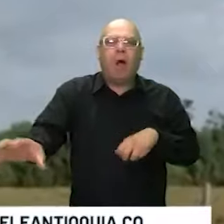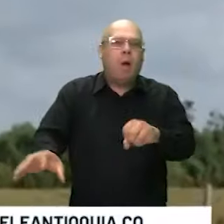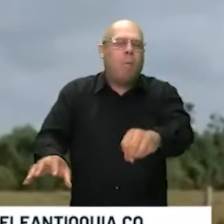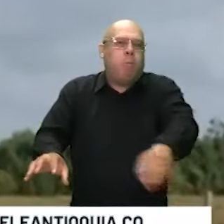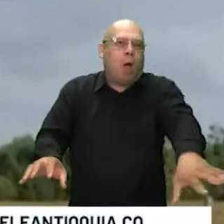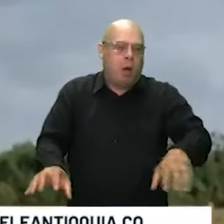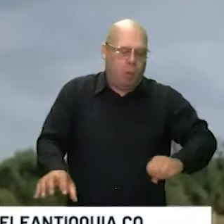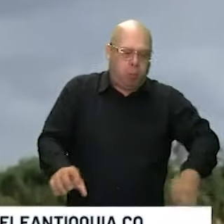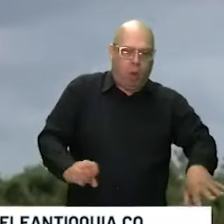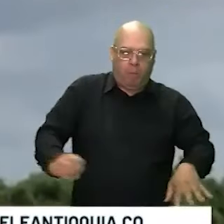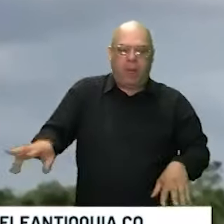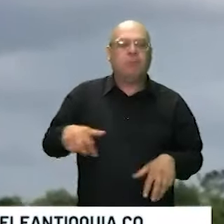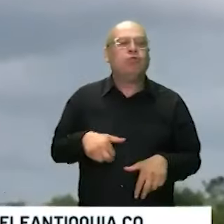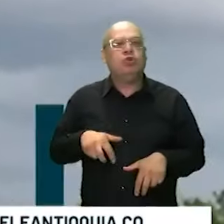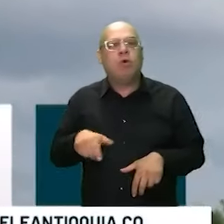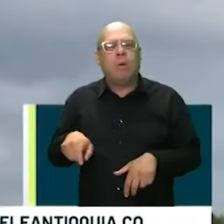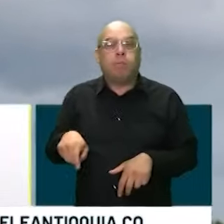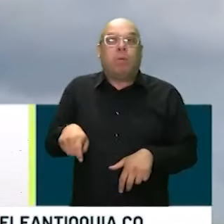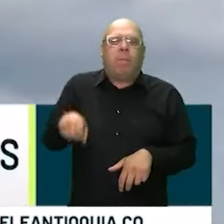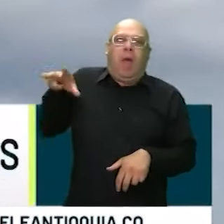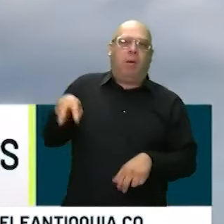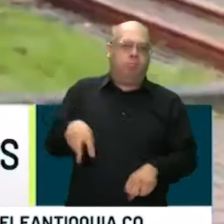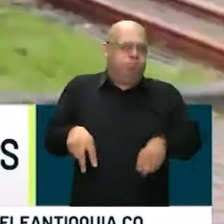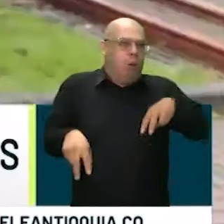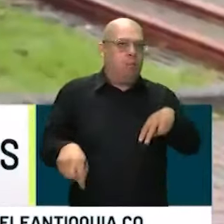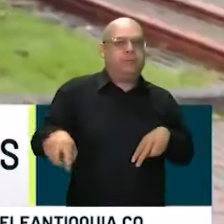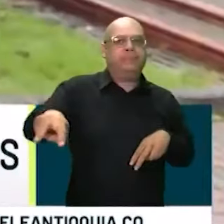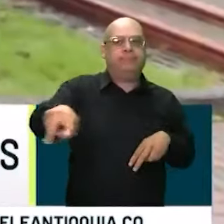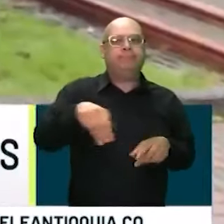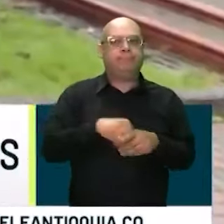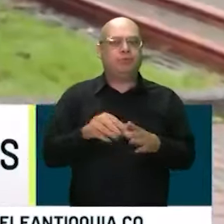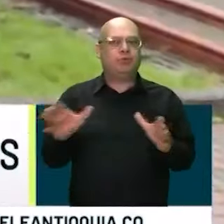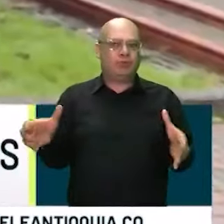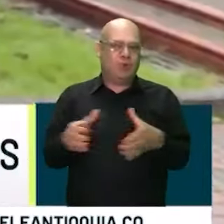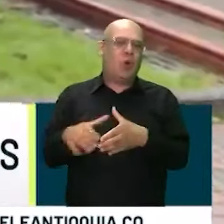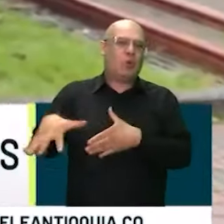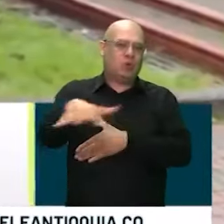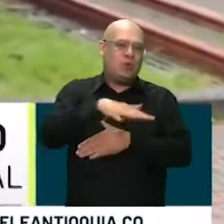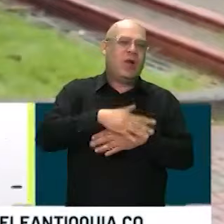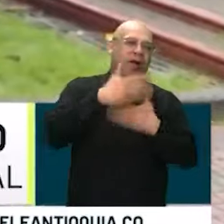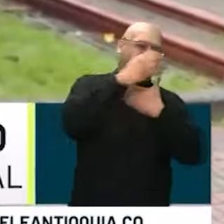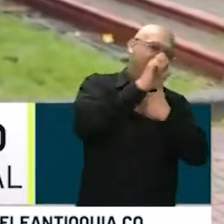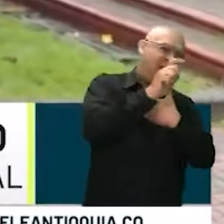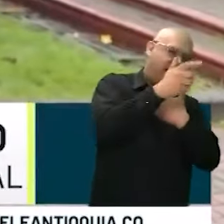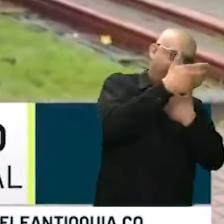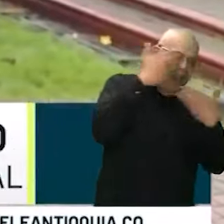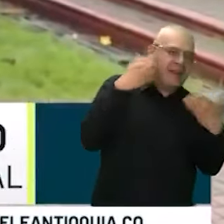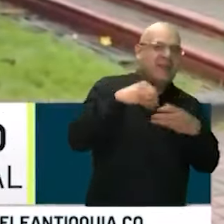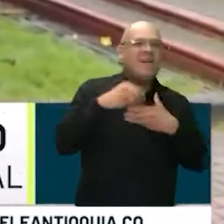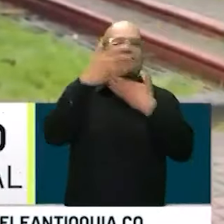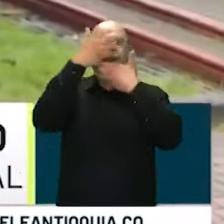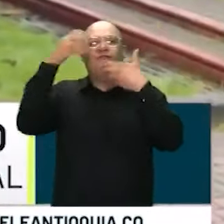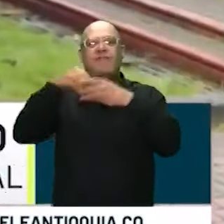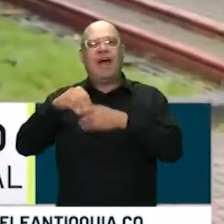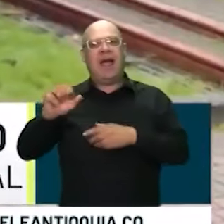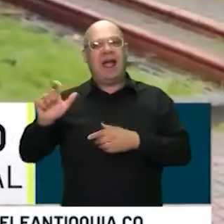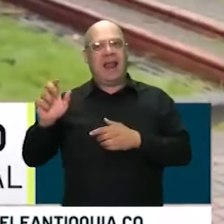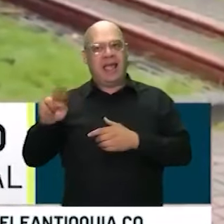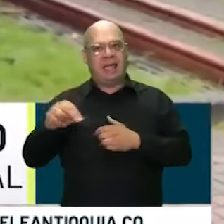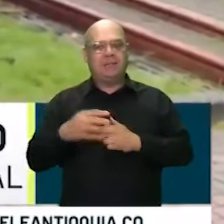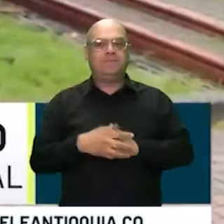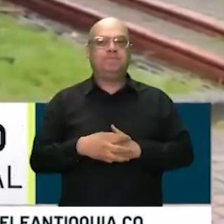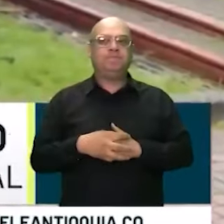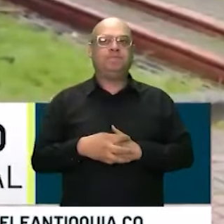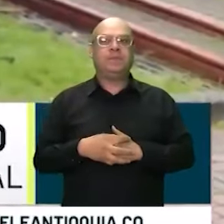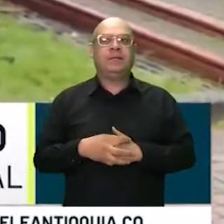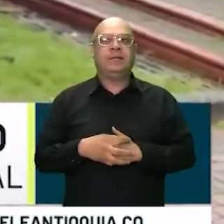por delincuentes del ELN y disidencias de las FARC. Es un área donde lamentablemente e históricamente se han